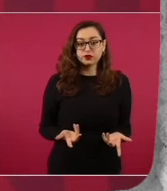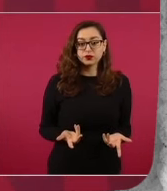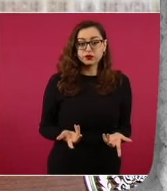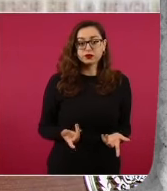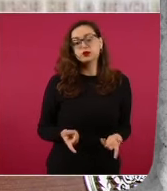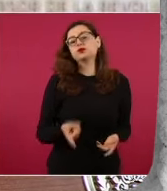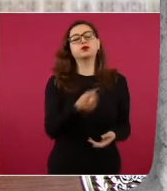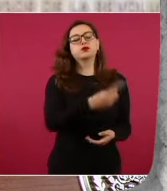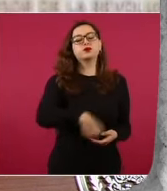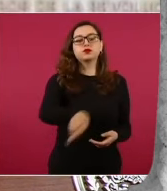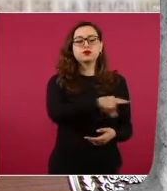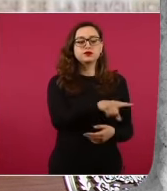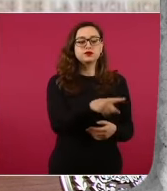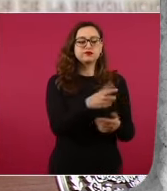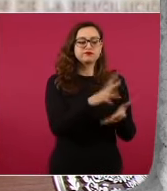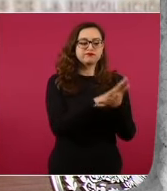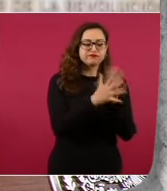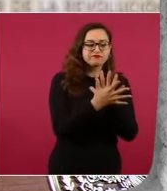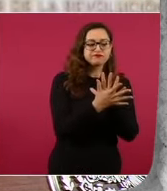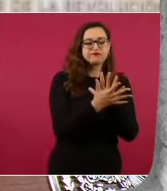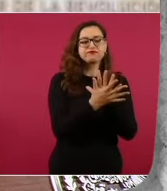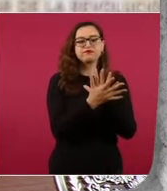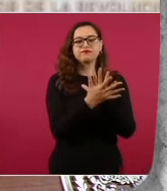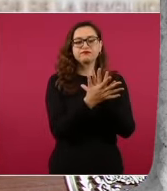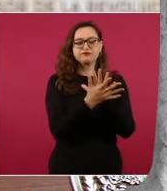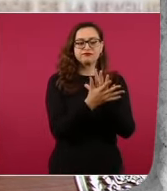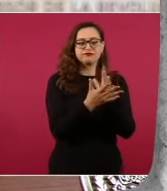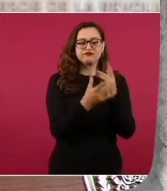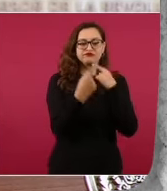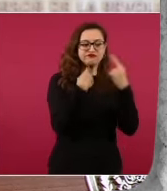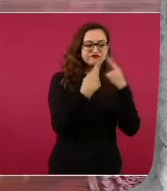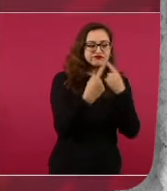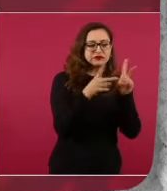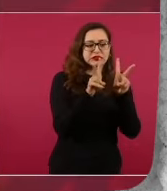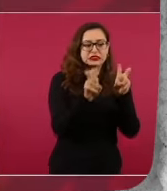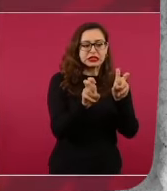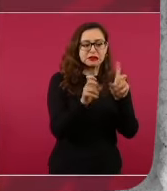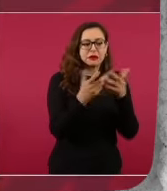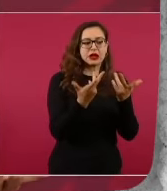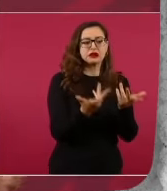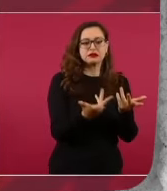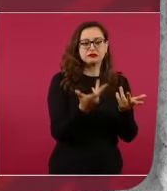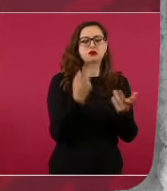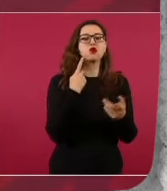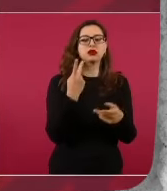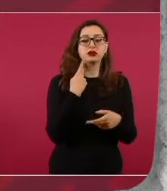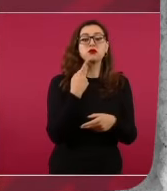sino está de por medio el dinero que reciben